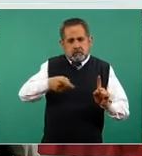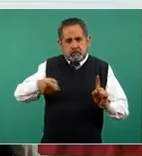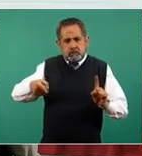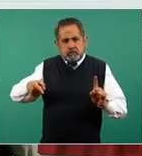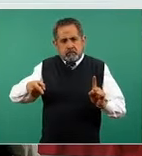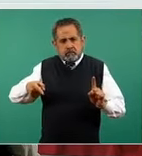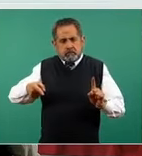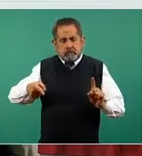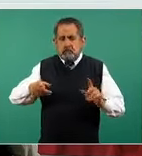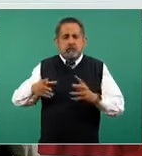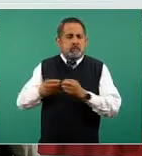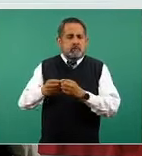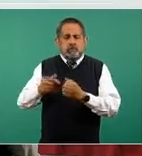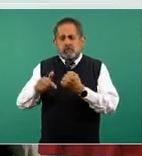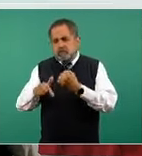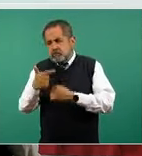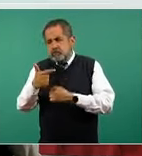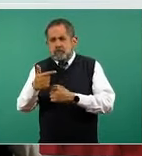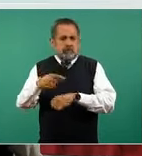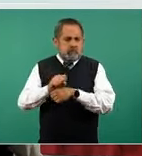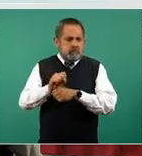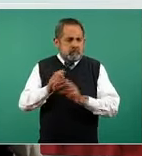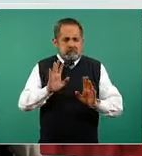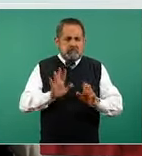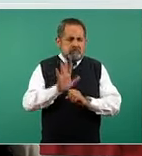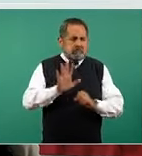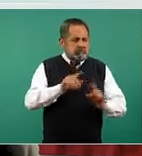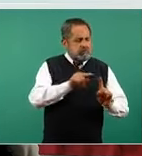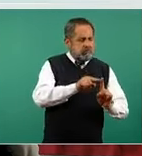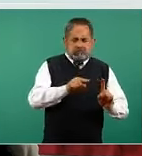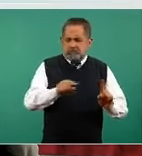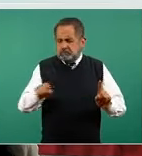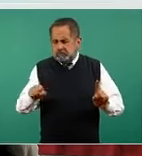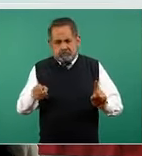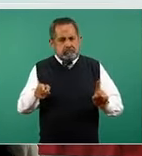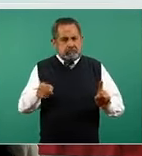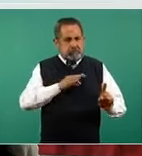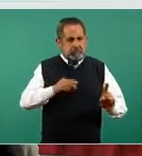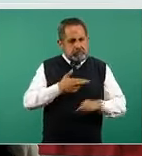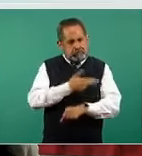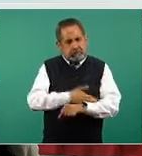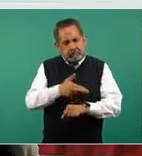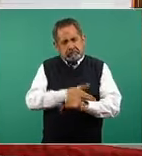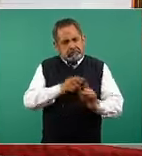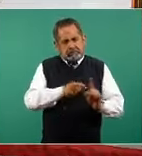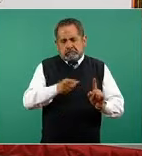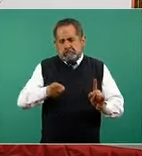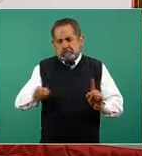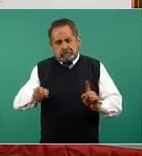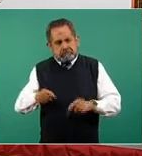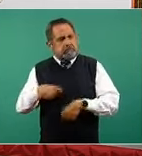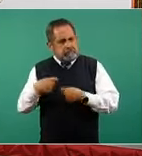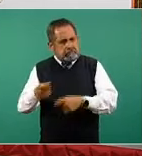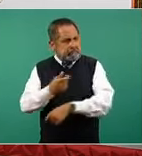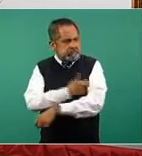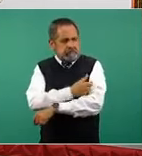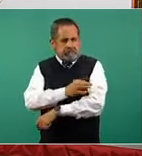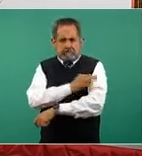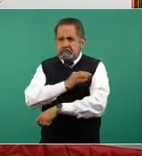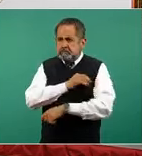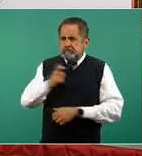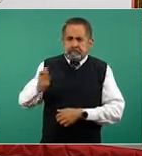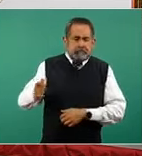semanas, otras son de 12 semanas, entonces eso es bueno para la logística porque permite entonces ir avanzando con